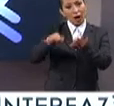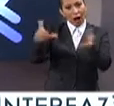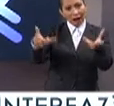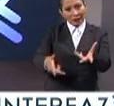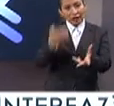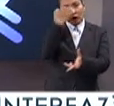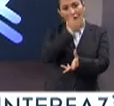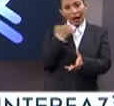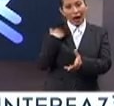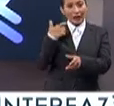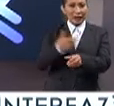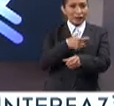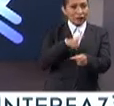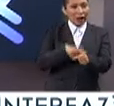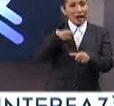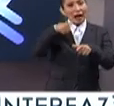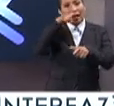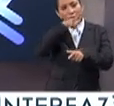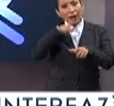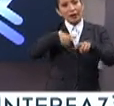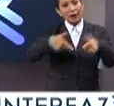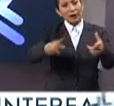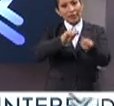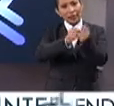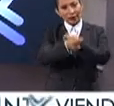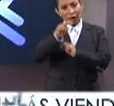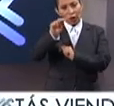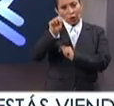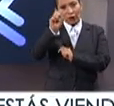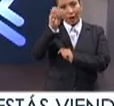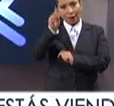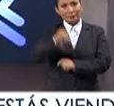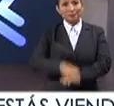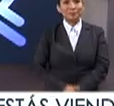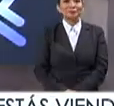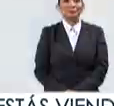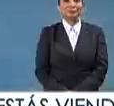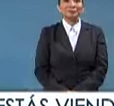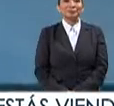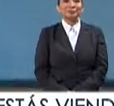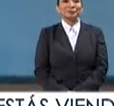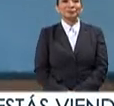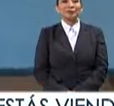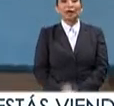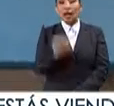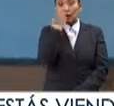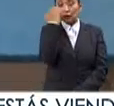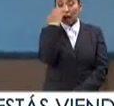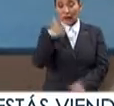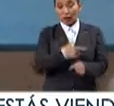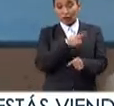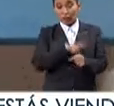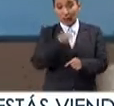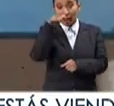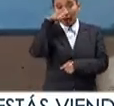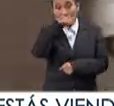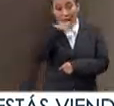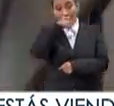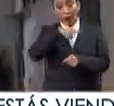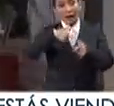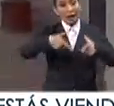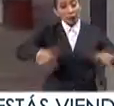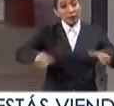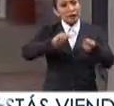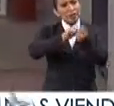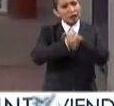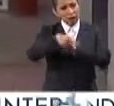realiza la escuela nacional de lenguas lingüística y traducción de la unam la escuela nacional de lenguas lingüística y